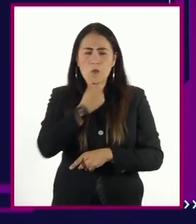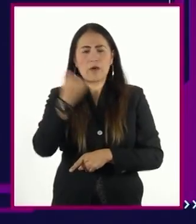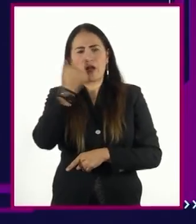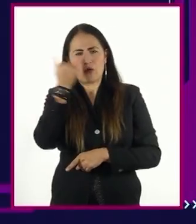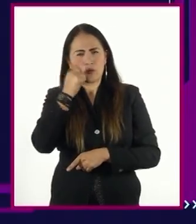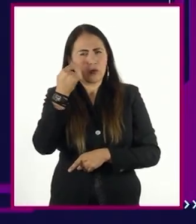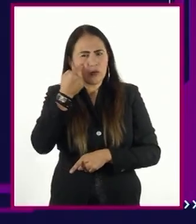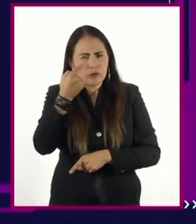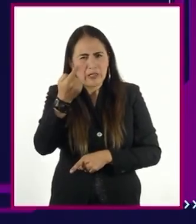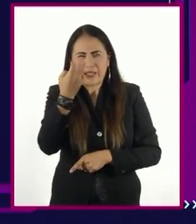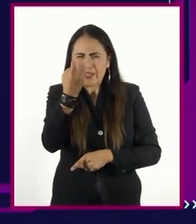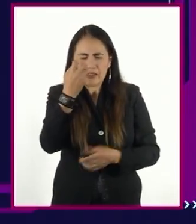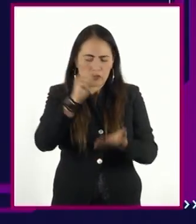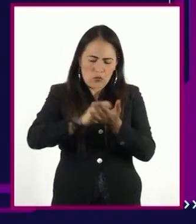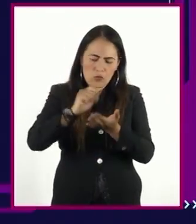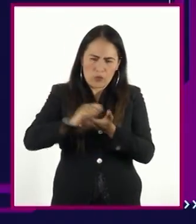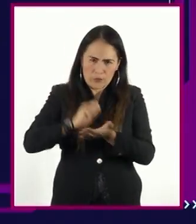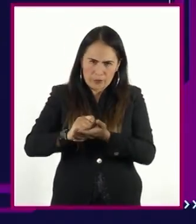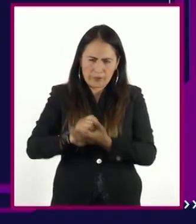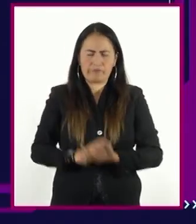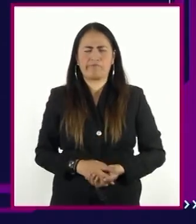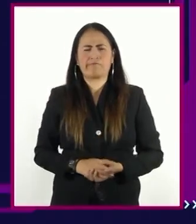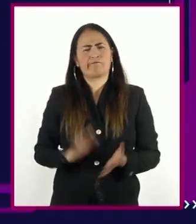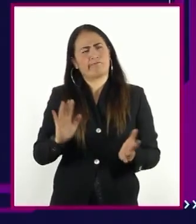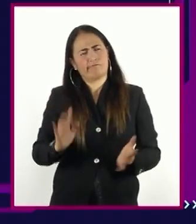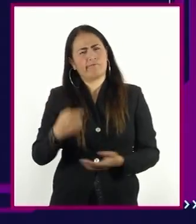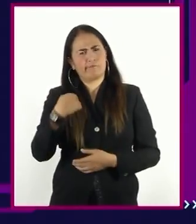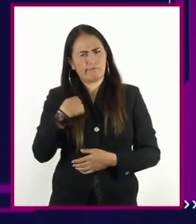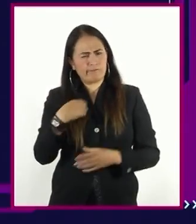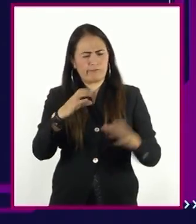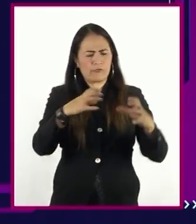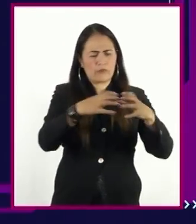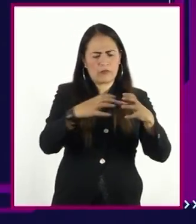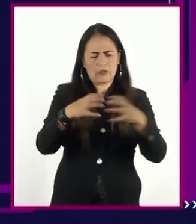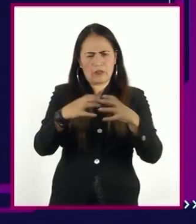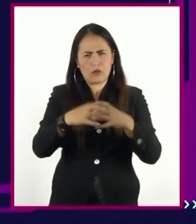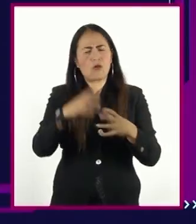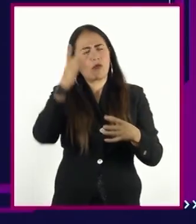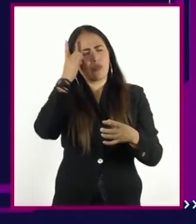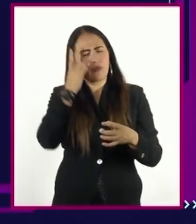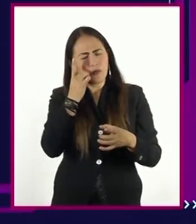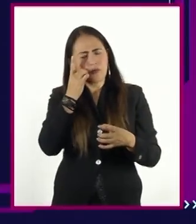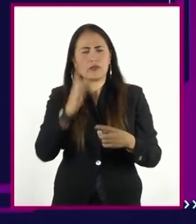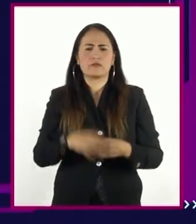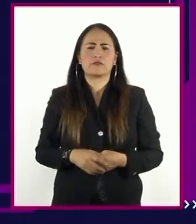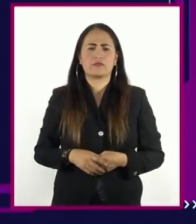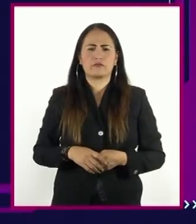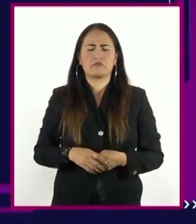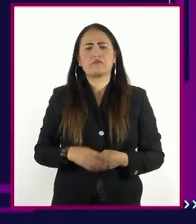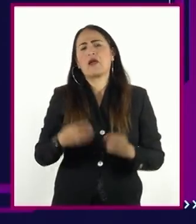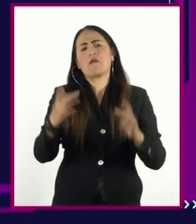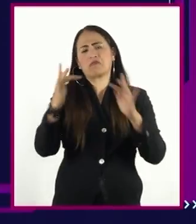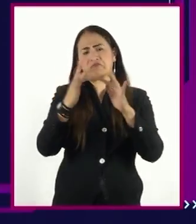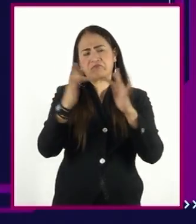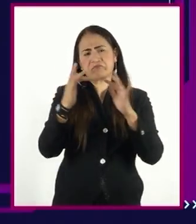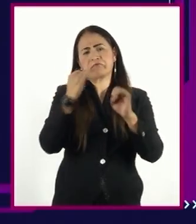sus observaciones. Puedo notar que las categorías son dormir, clases en